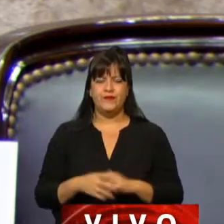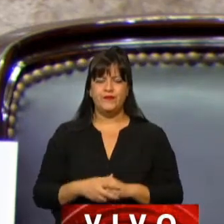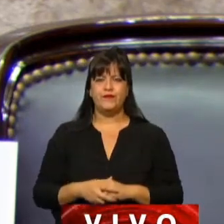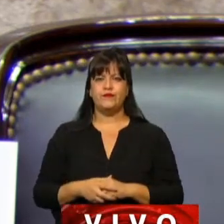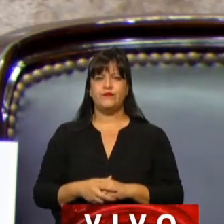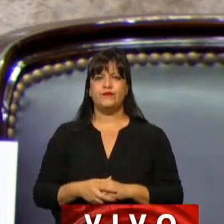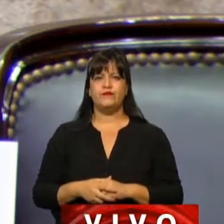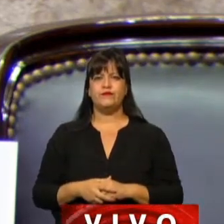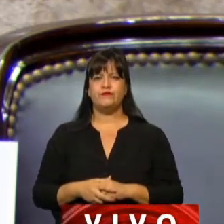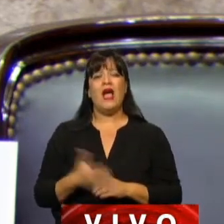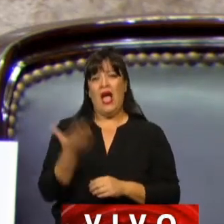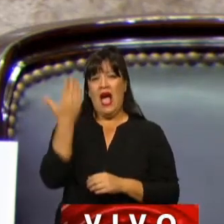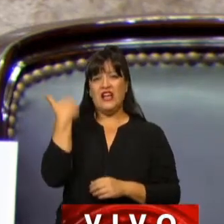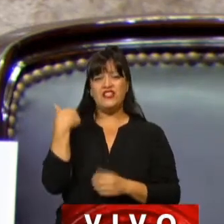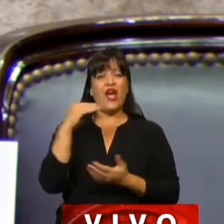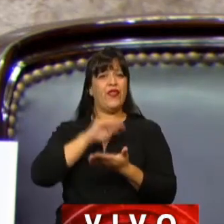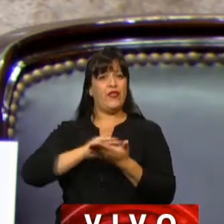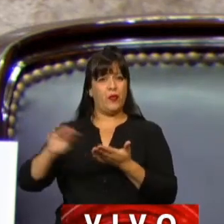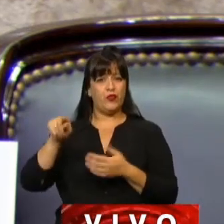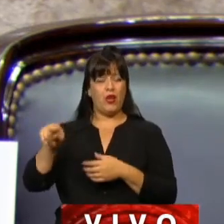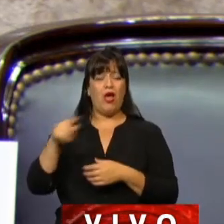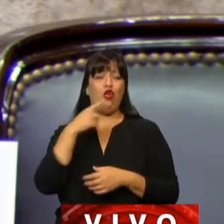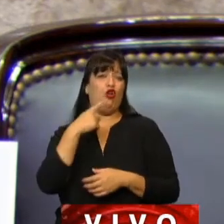Ayer un diputado decía,